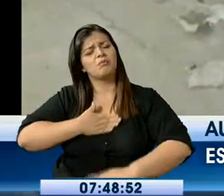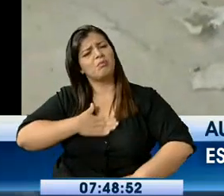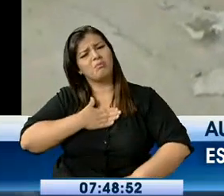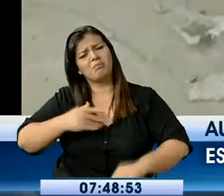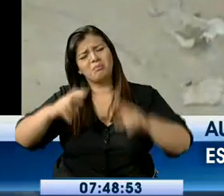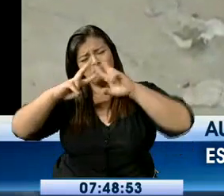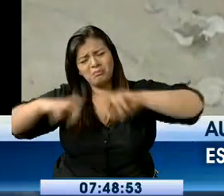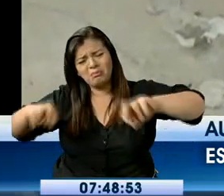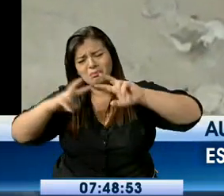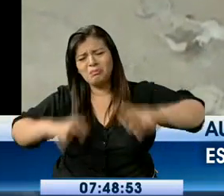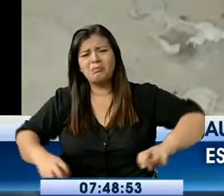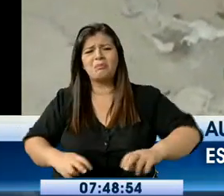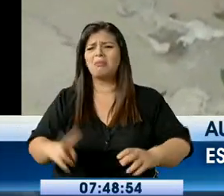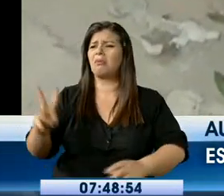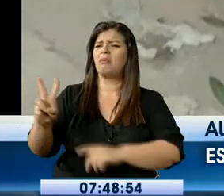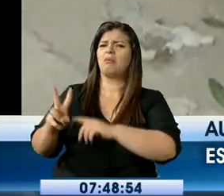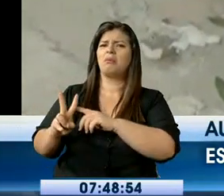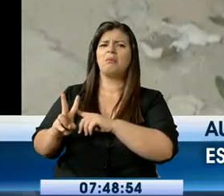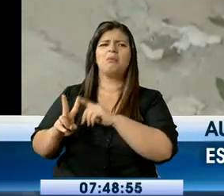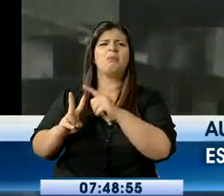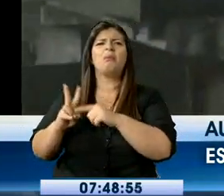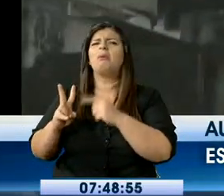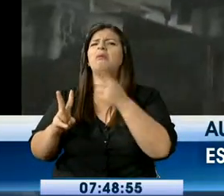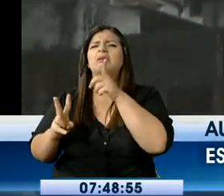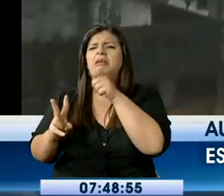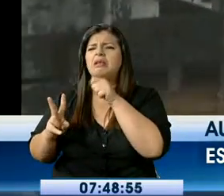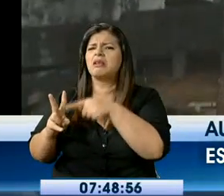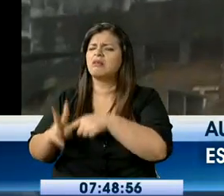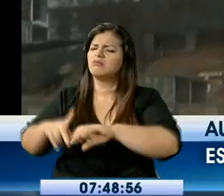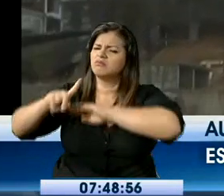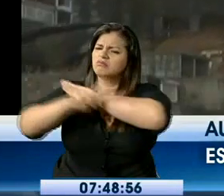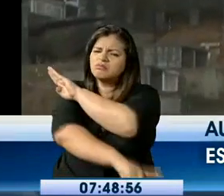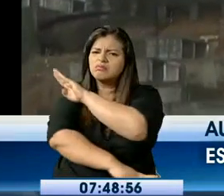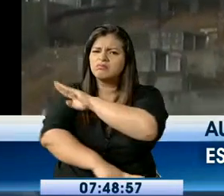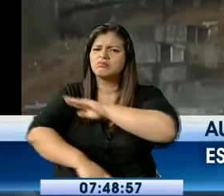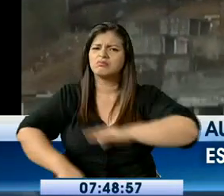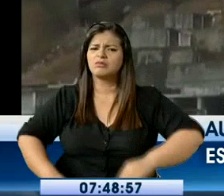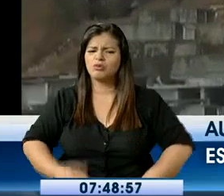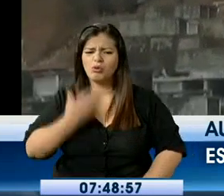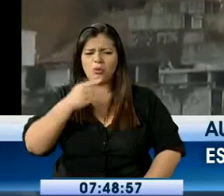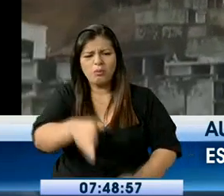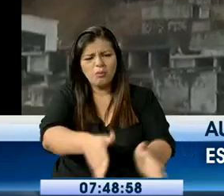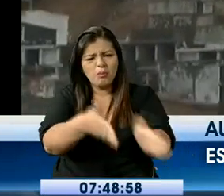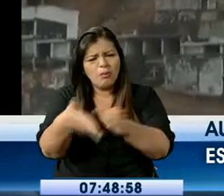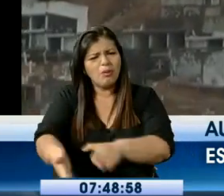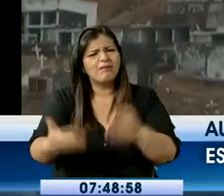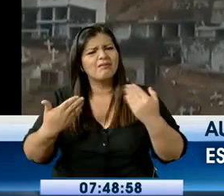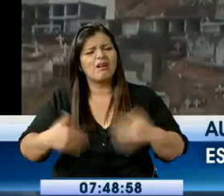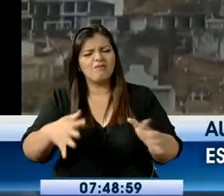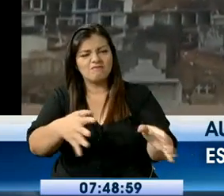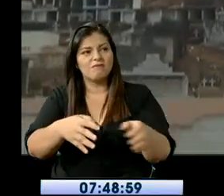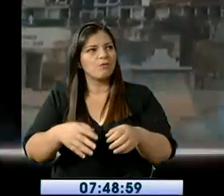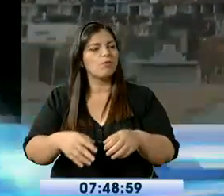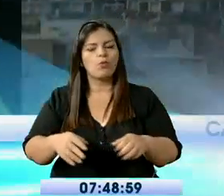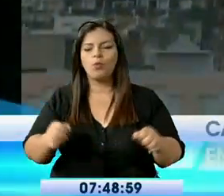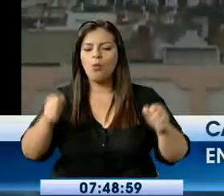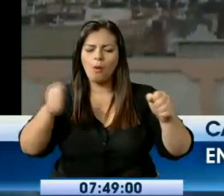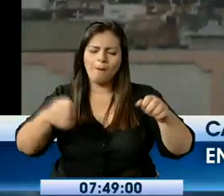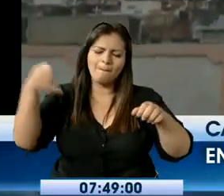investigación y que se sancione a él o los responsables de este perverso hecho. Desde Los Ríos, informó Odette Camacho.